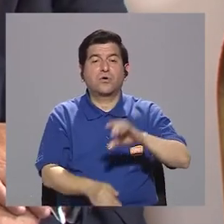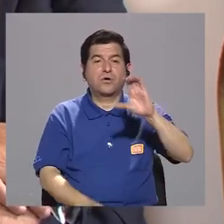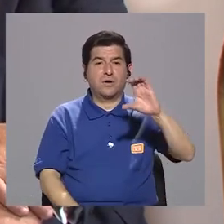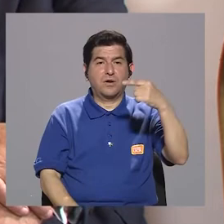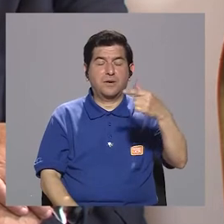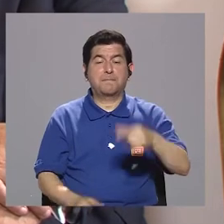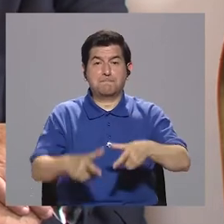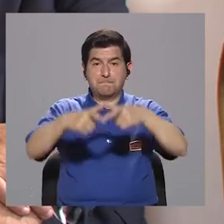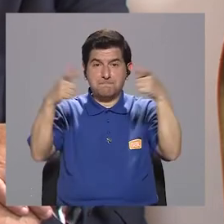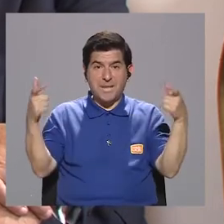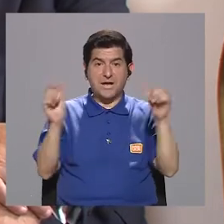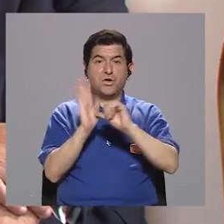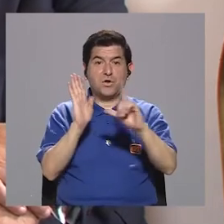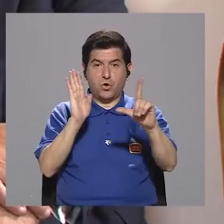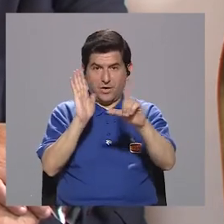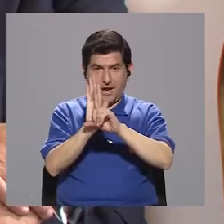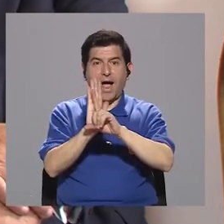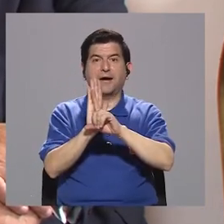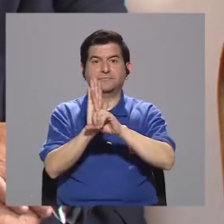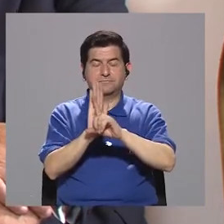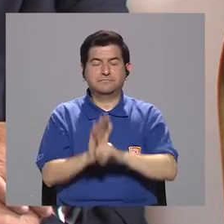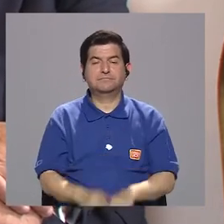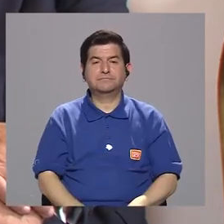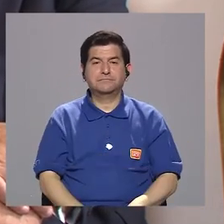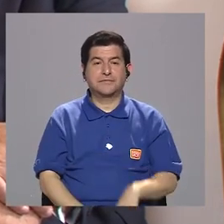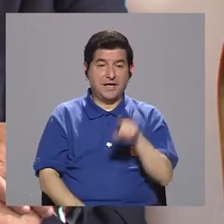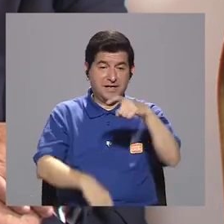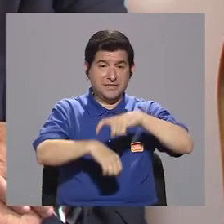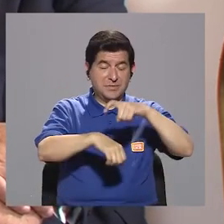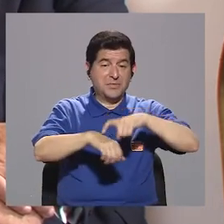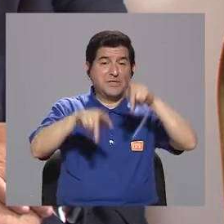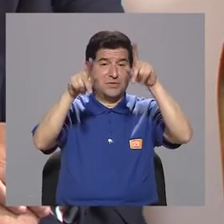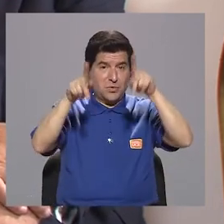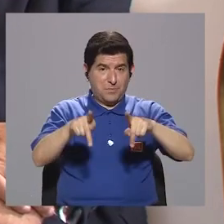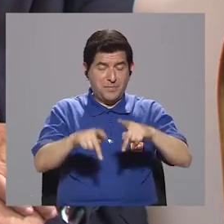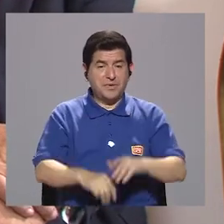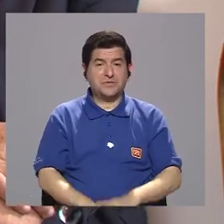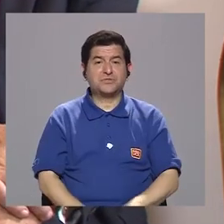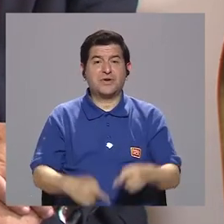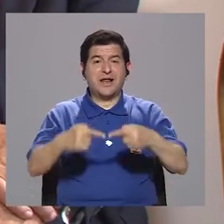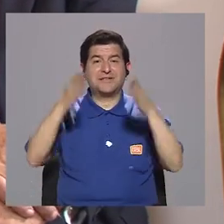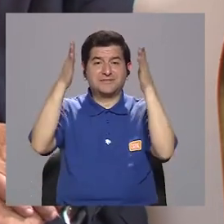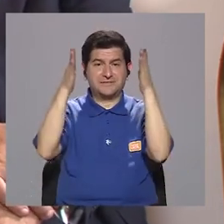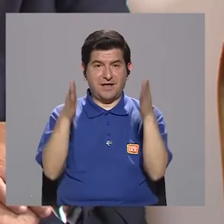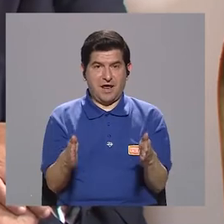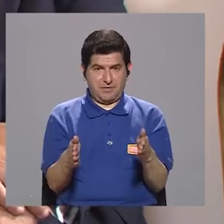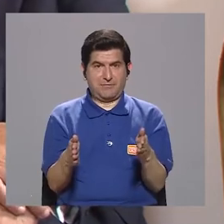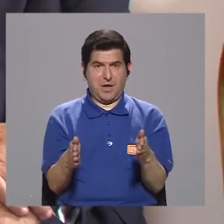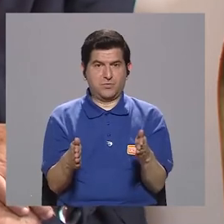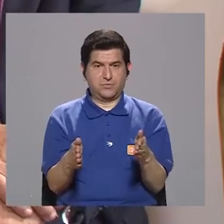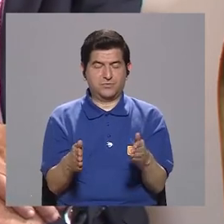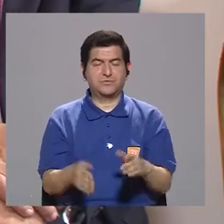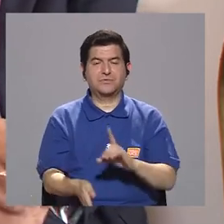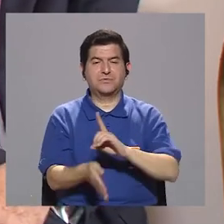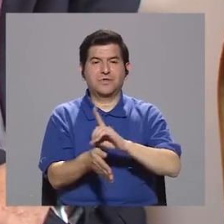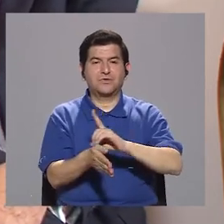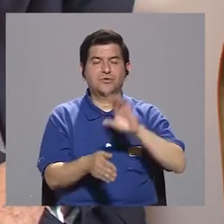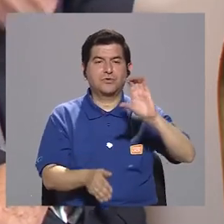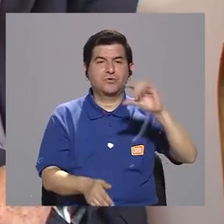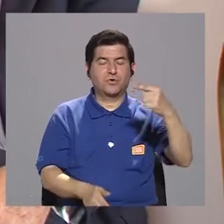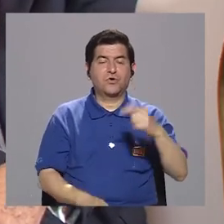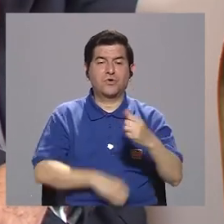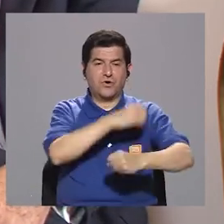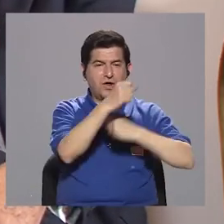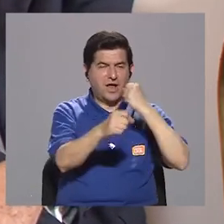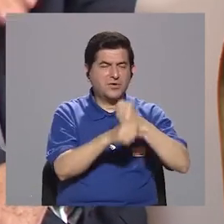mayoría de la Asamblea Legislativa estaba compuesta por gente que había sido enemiga, digamos, del doctor Calderón en